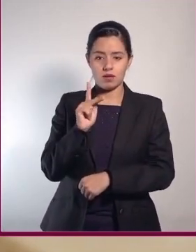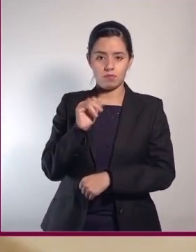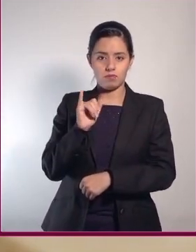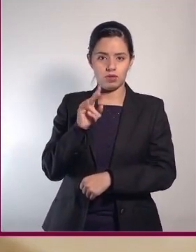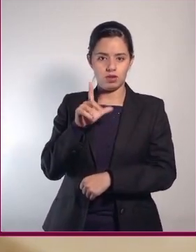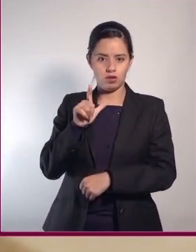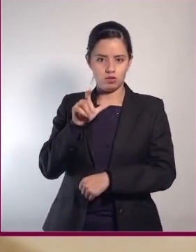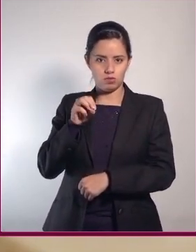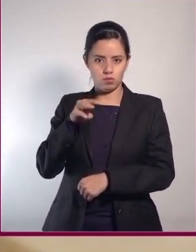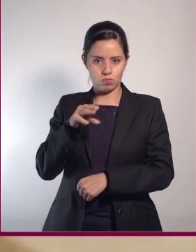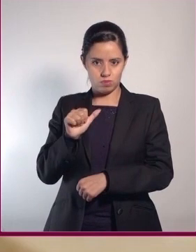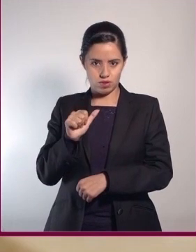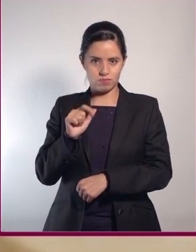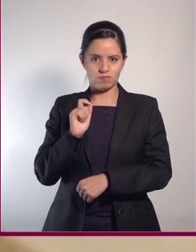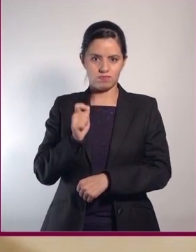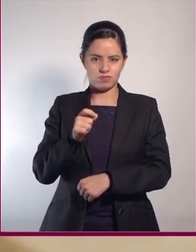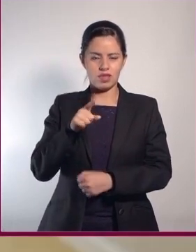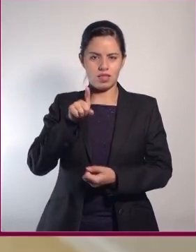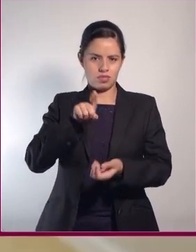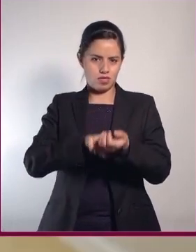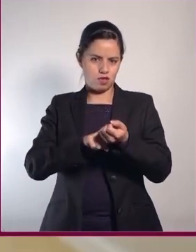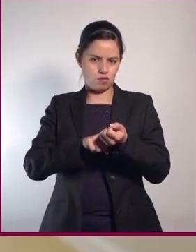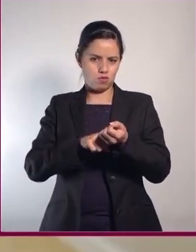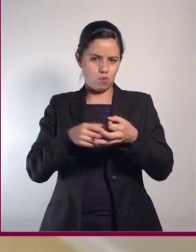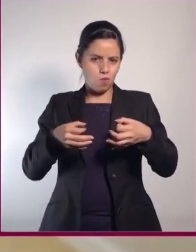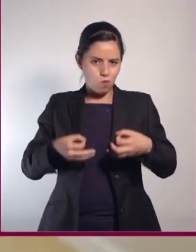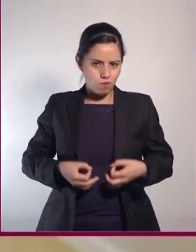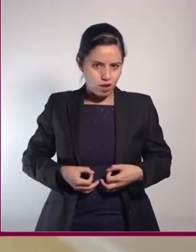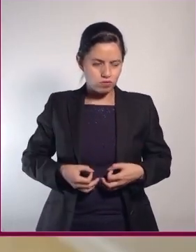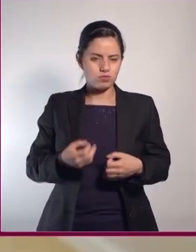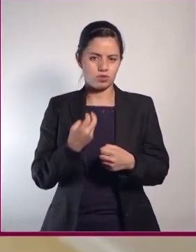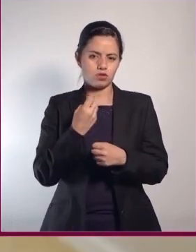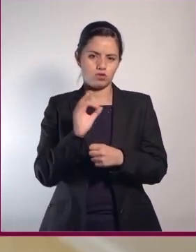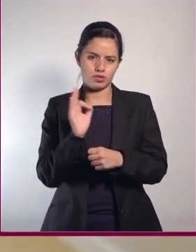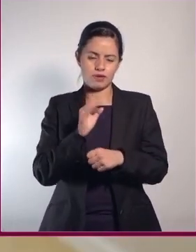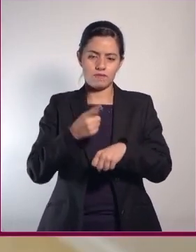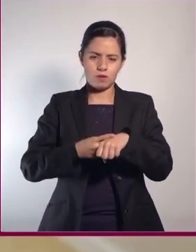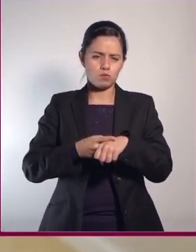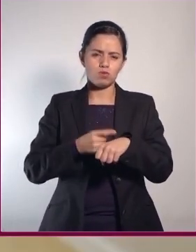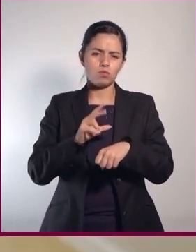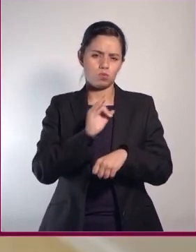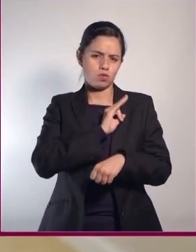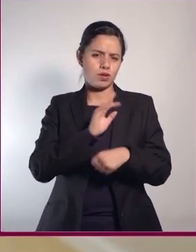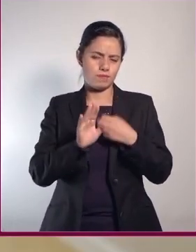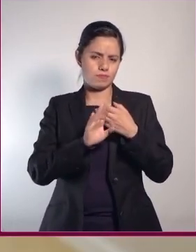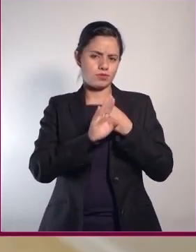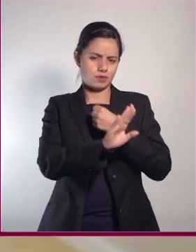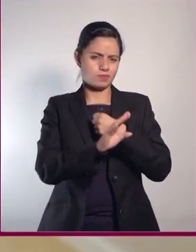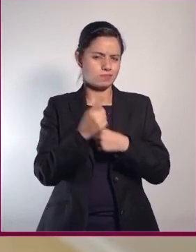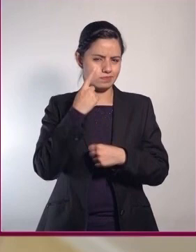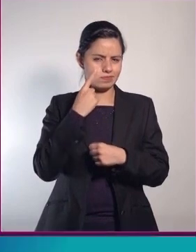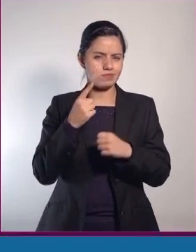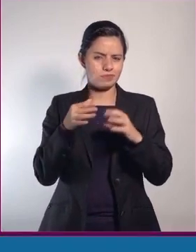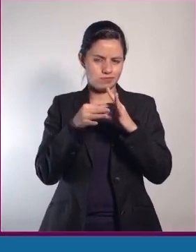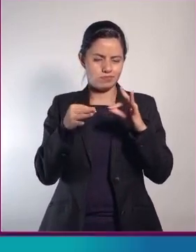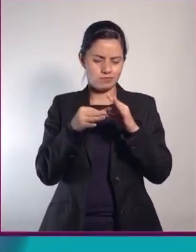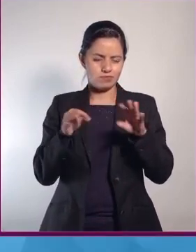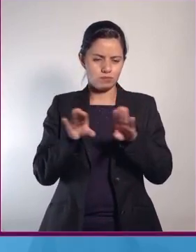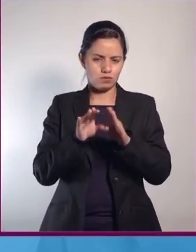causante del cáncer cérvico-uterino. Veamos la siguiente cápsula que nos explica cómo funciona esta vacuna.